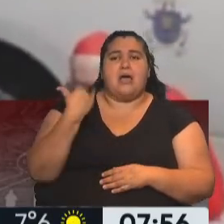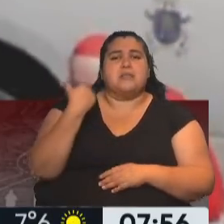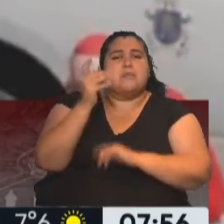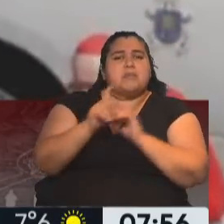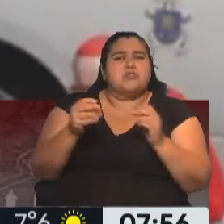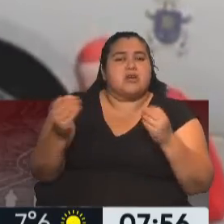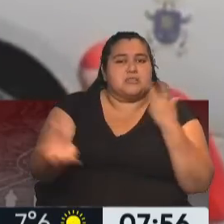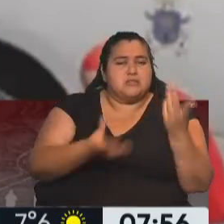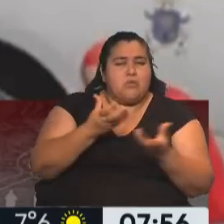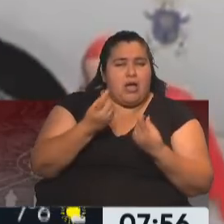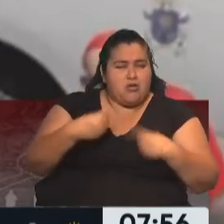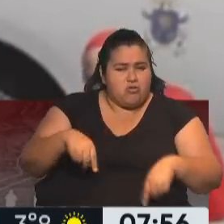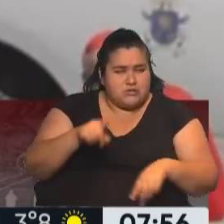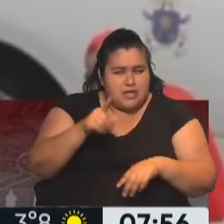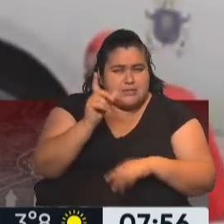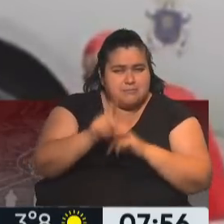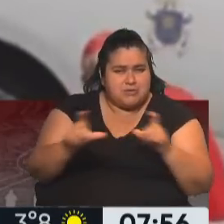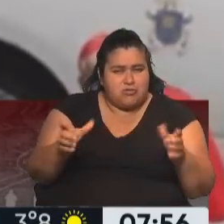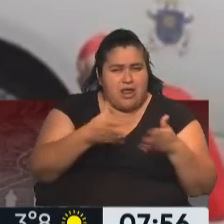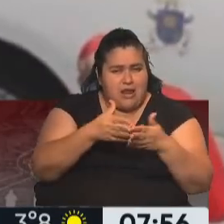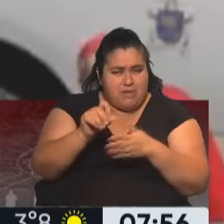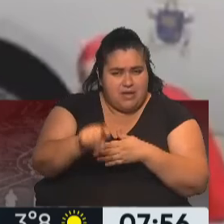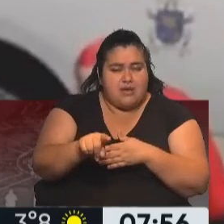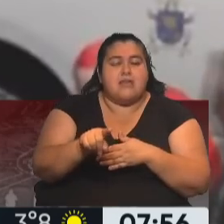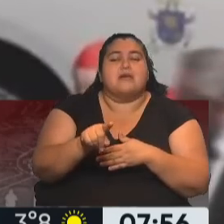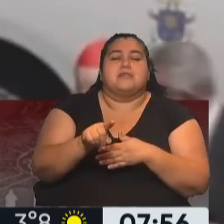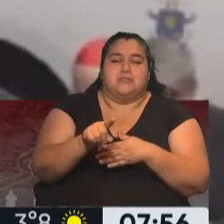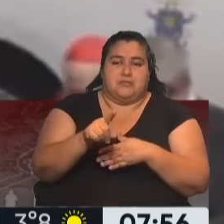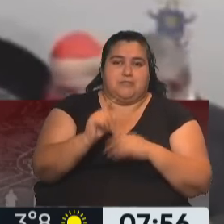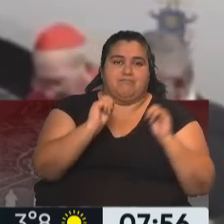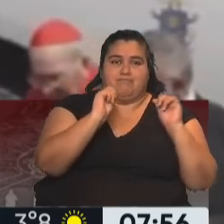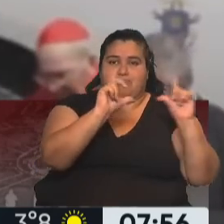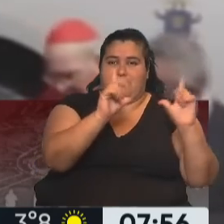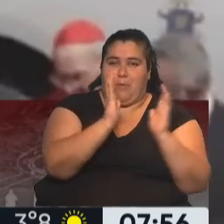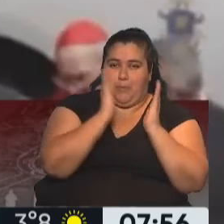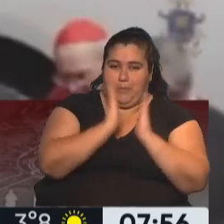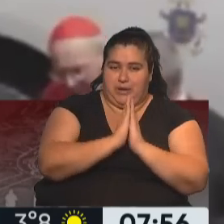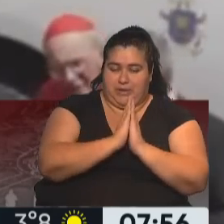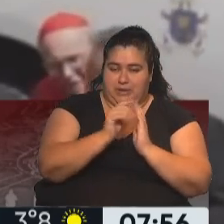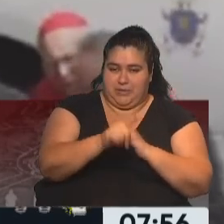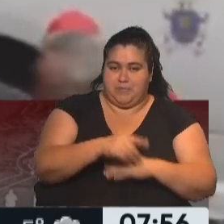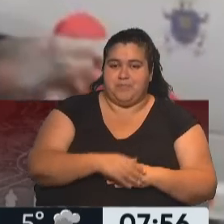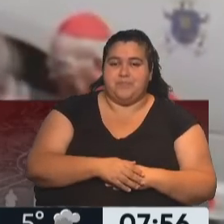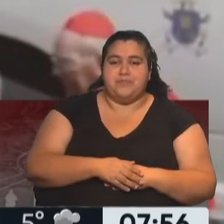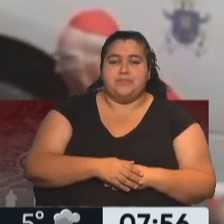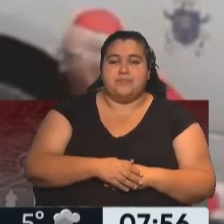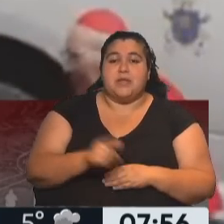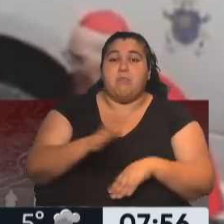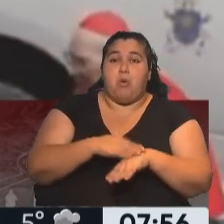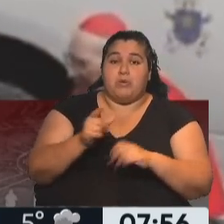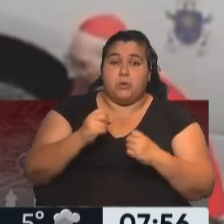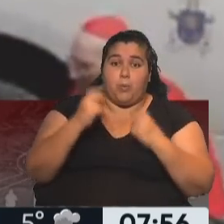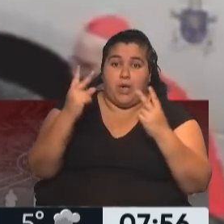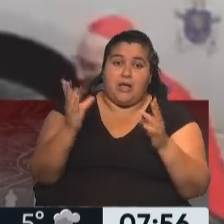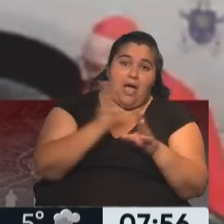los aeronavegantes. Claro. Porque es protectora también de los aeronavegantes. Y hay que ir antes y después del viaje. Sí, antes y